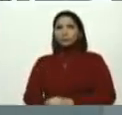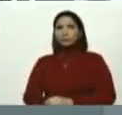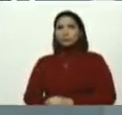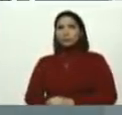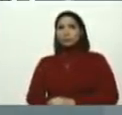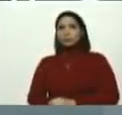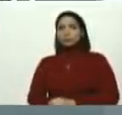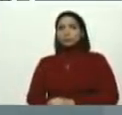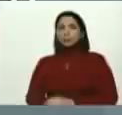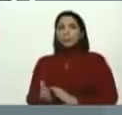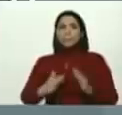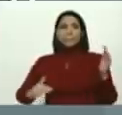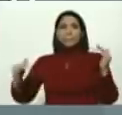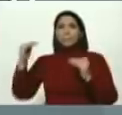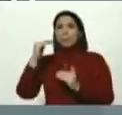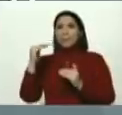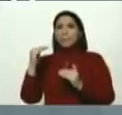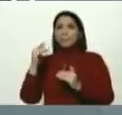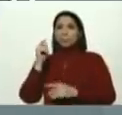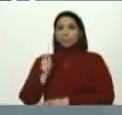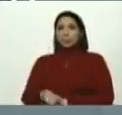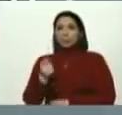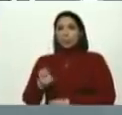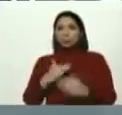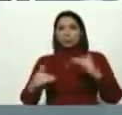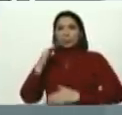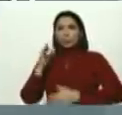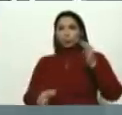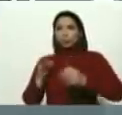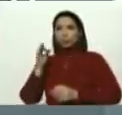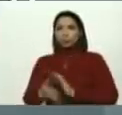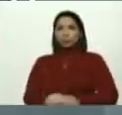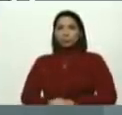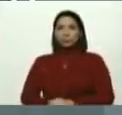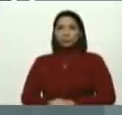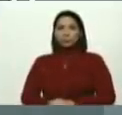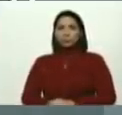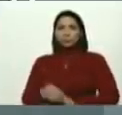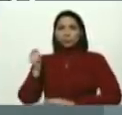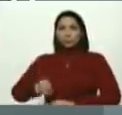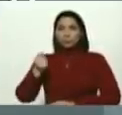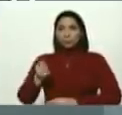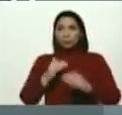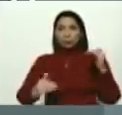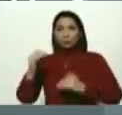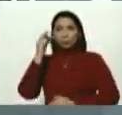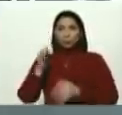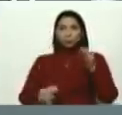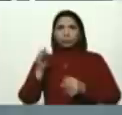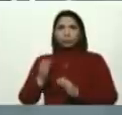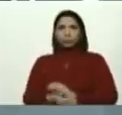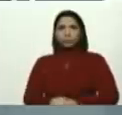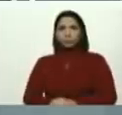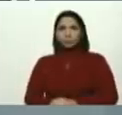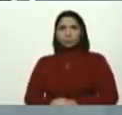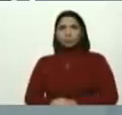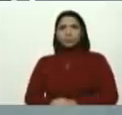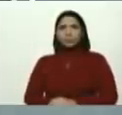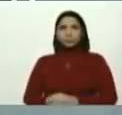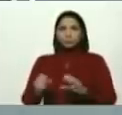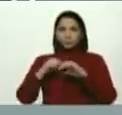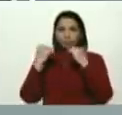llevada a la más alta instancia del tribunal, el Tribunal Supremo y la